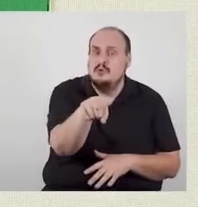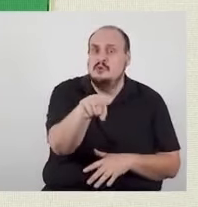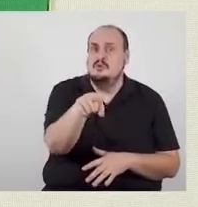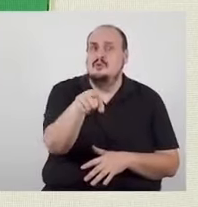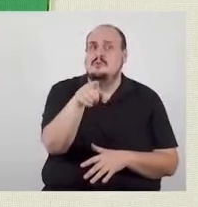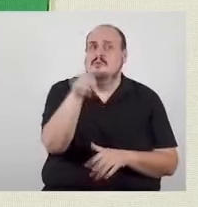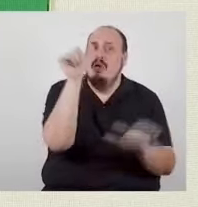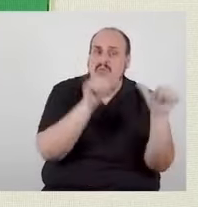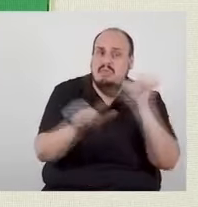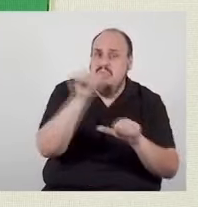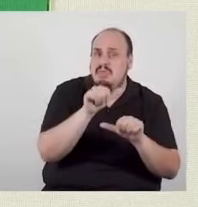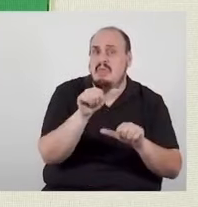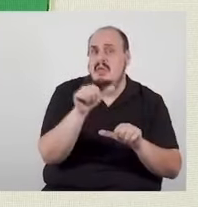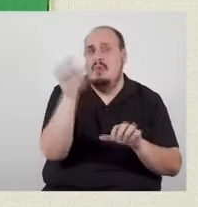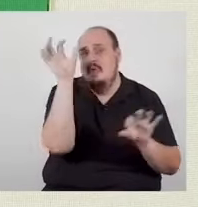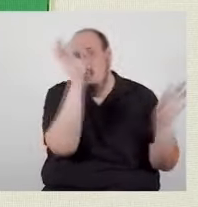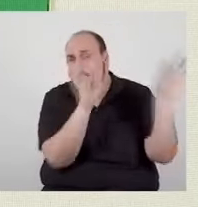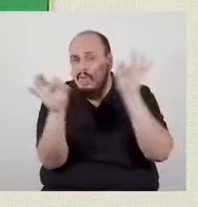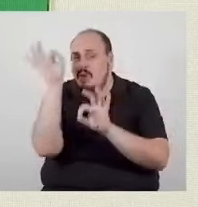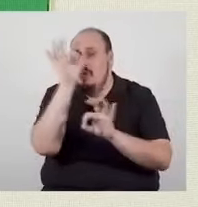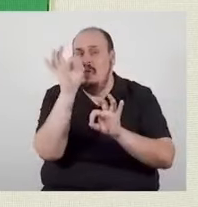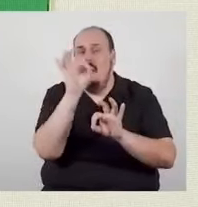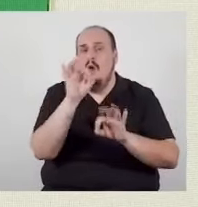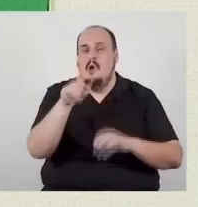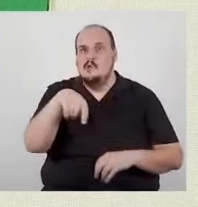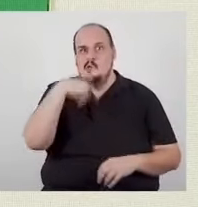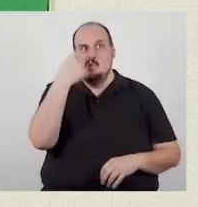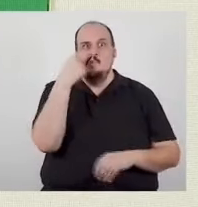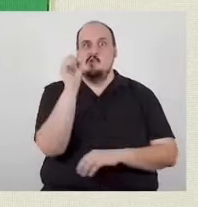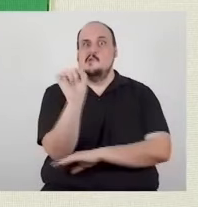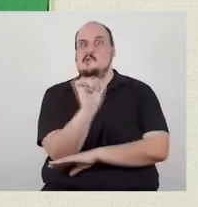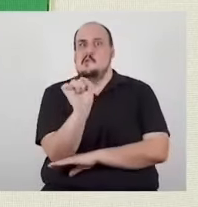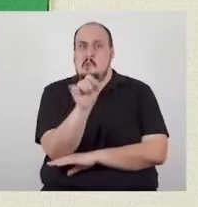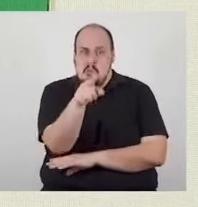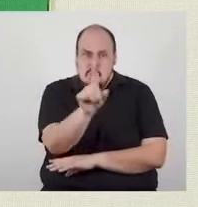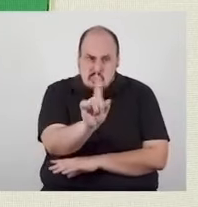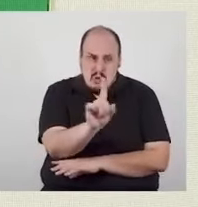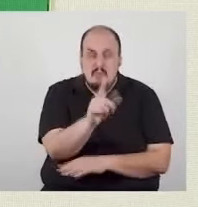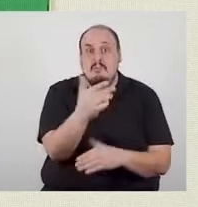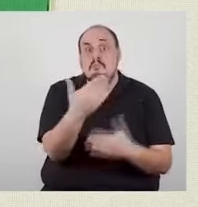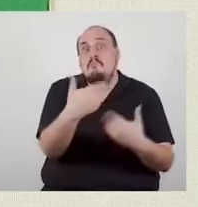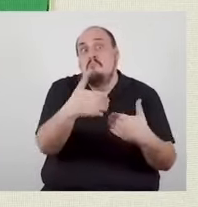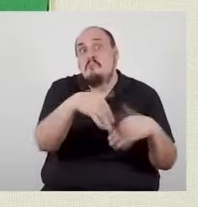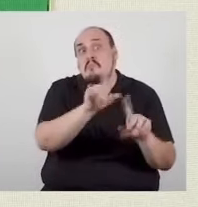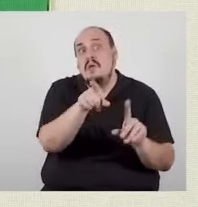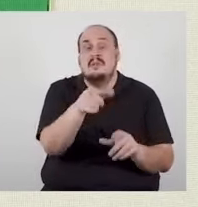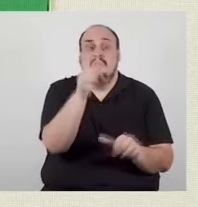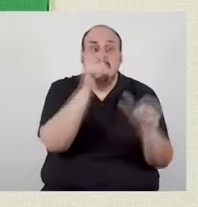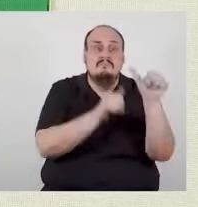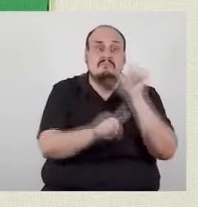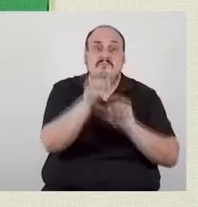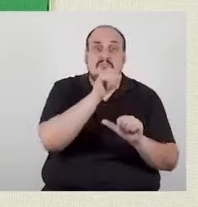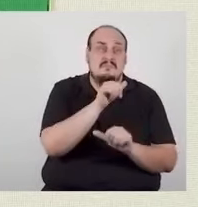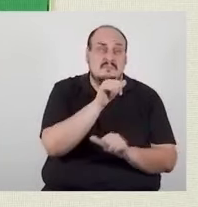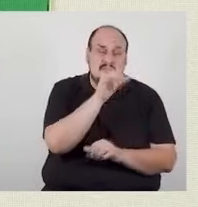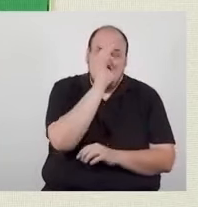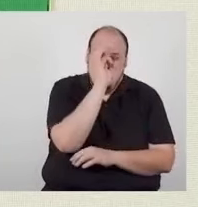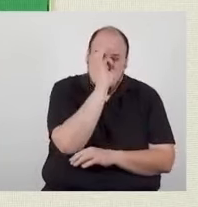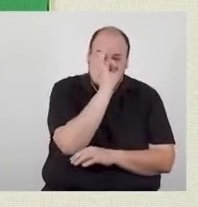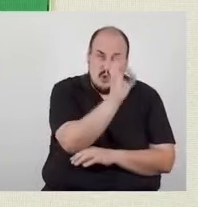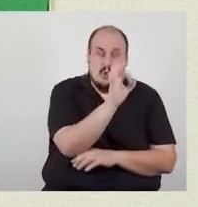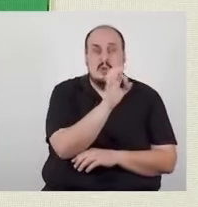está en pedo, que está borracha o puesta al volante. Pero quizá vos, que no tomaste nunca una gota de alcohol,